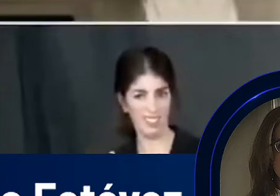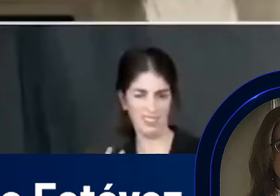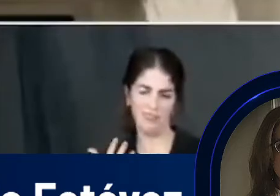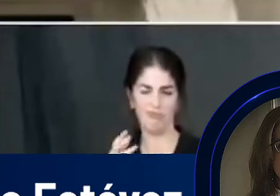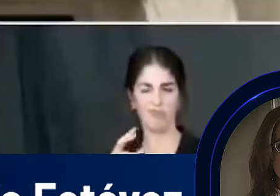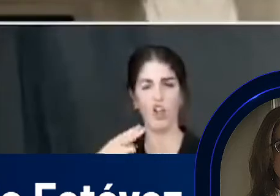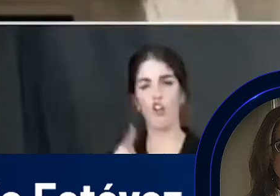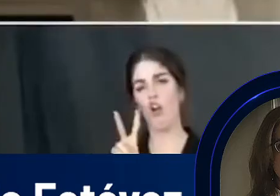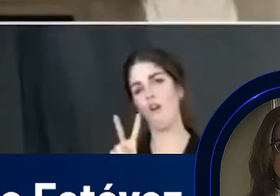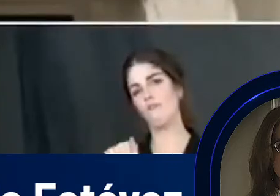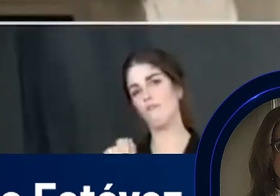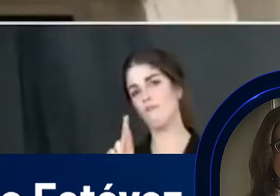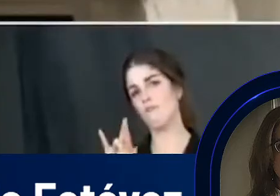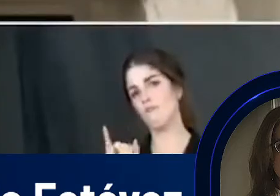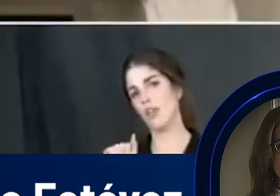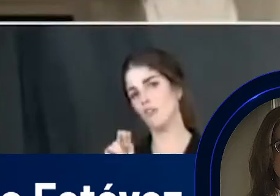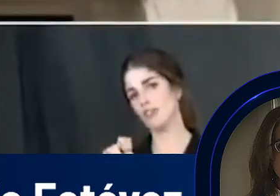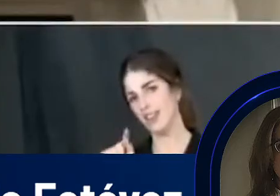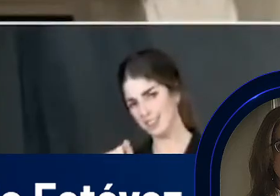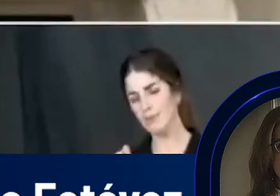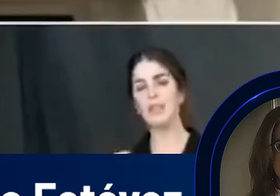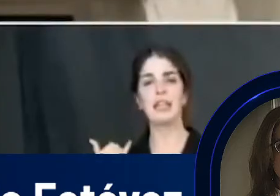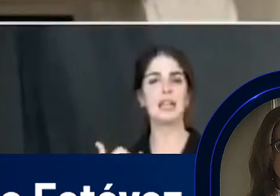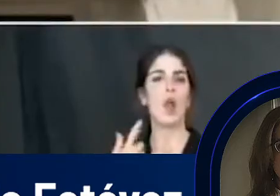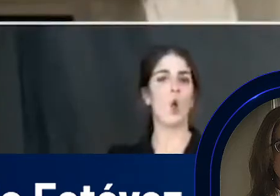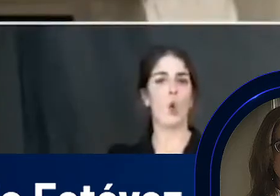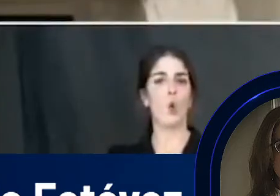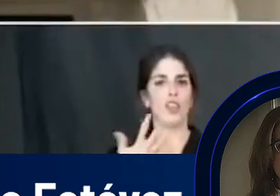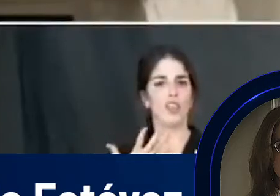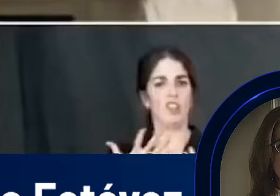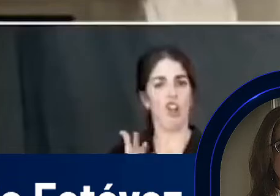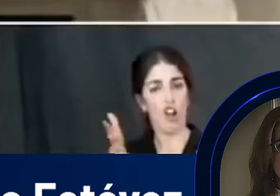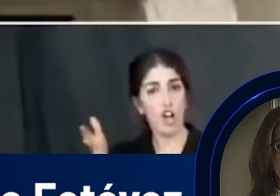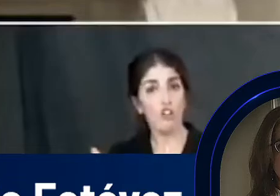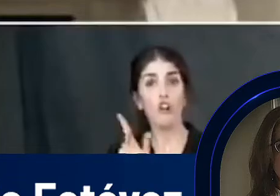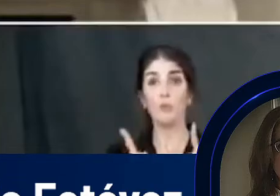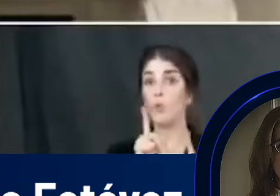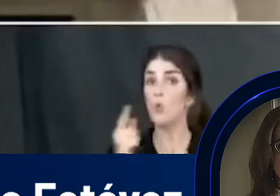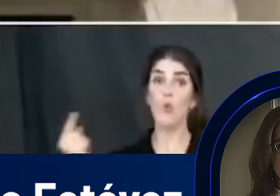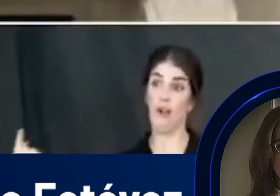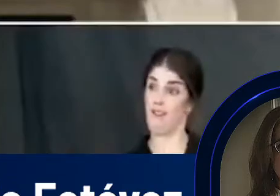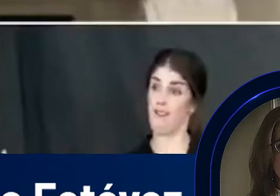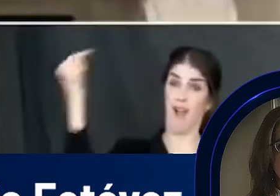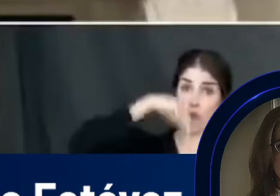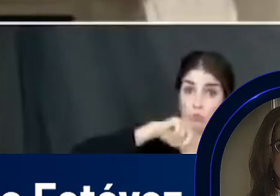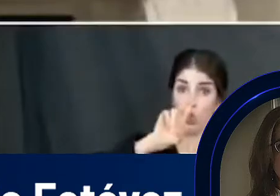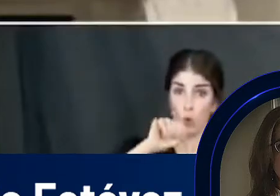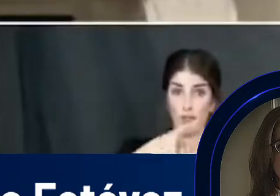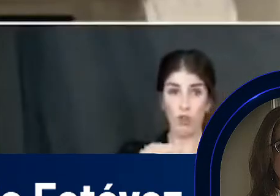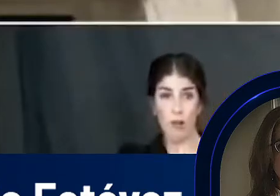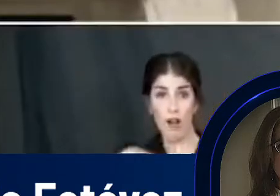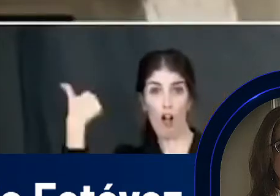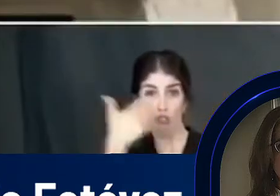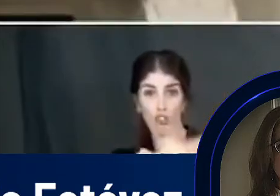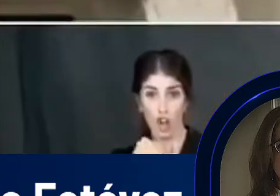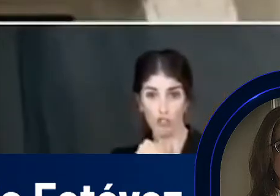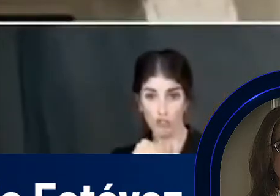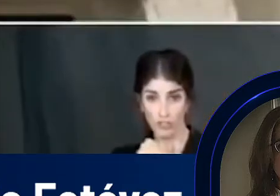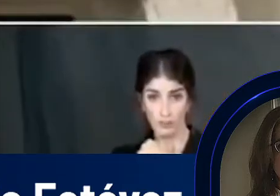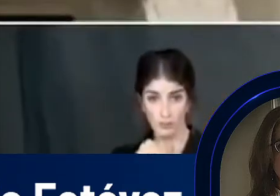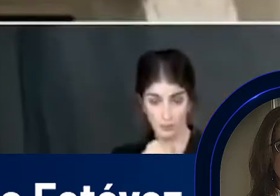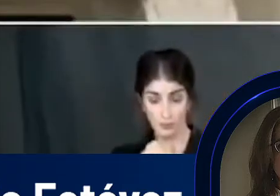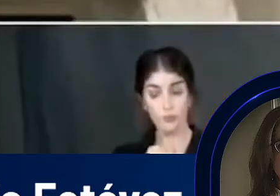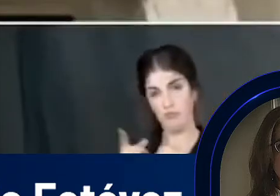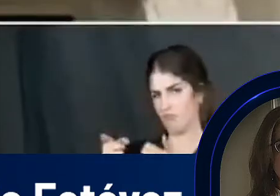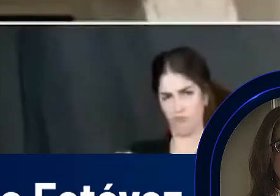gobiernos, porque la población estamos pues a la deriva de lo que nos digan los gobiernos federales y estatales y